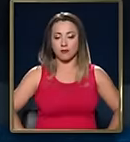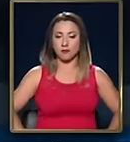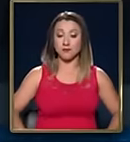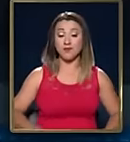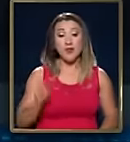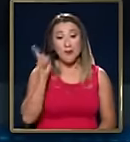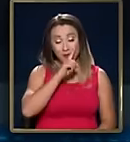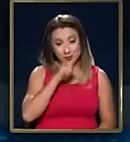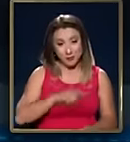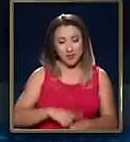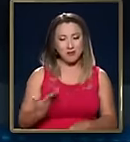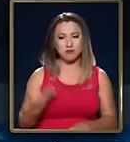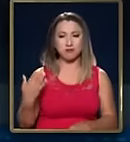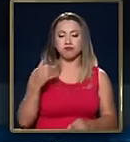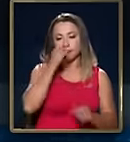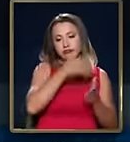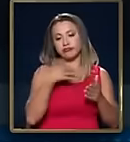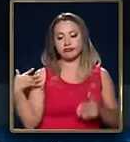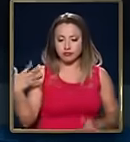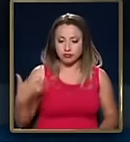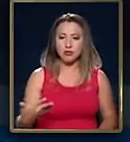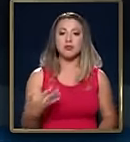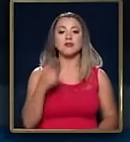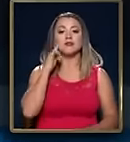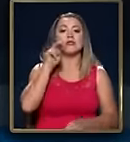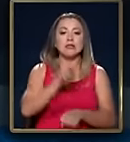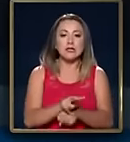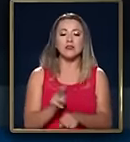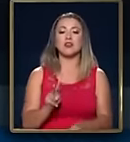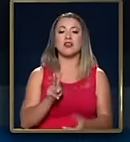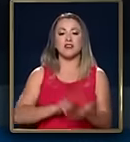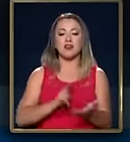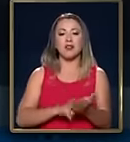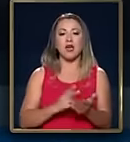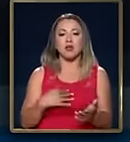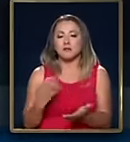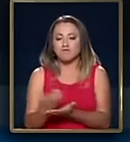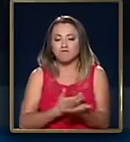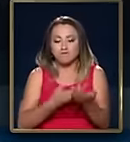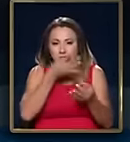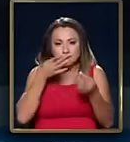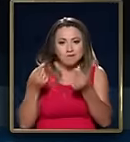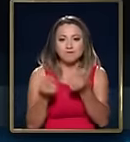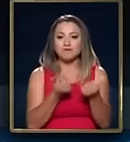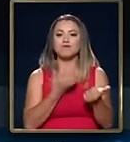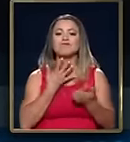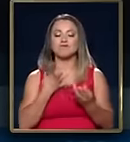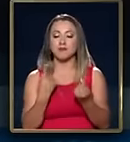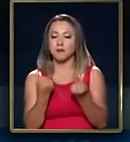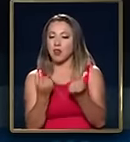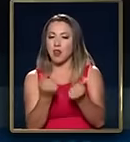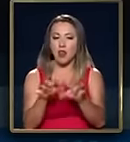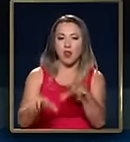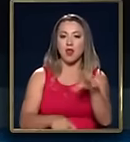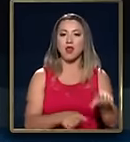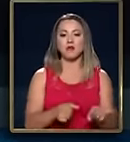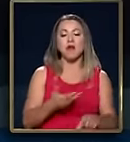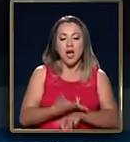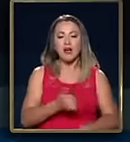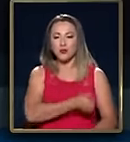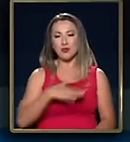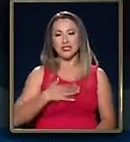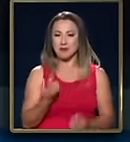En el último tiempo, como país, hemos sido testigos de la codicia de algunos. ¿Pero qué esperamos de esta sociedad que no esté presente la codicia, si